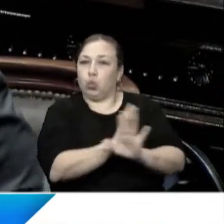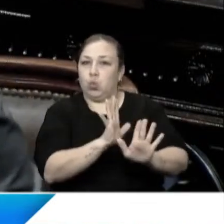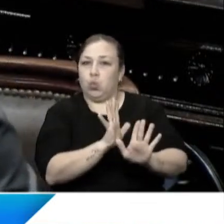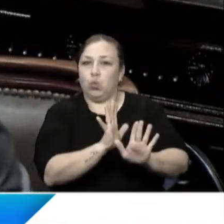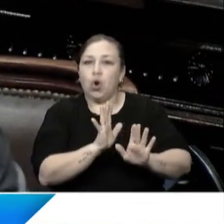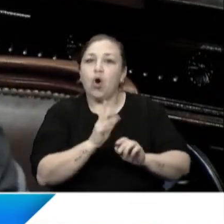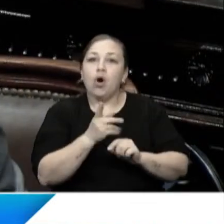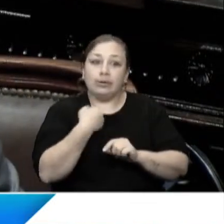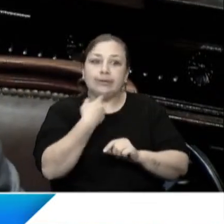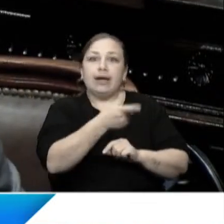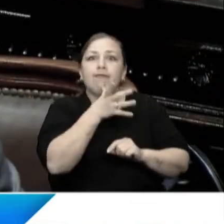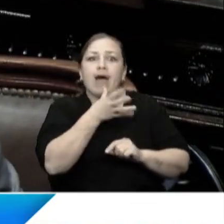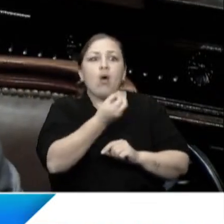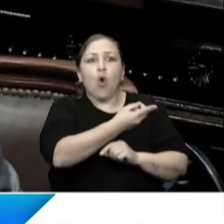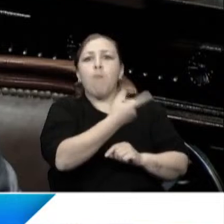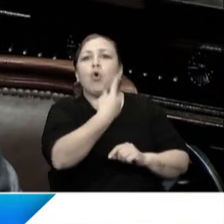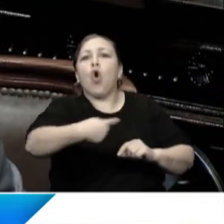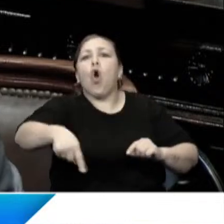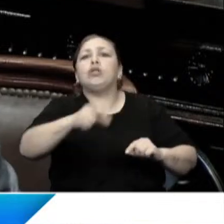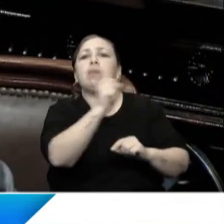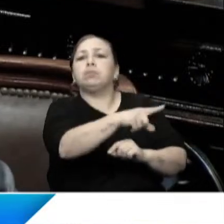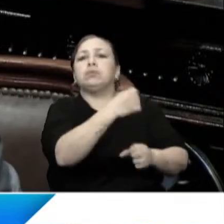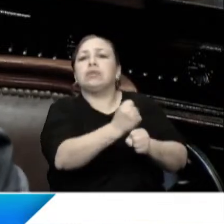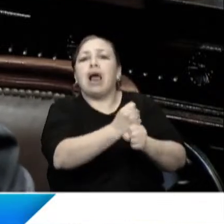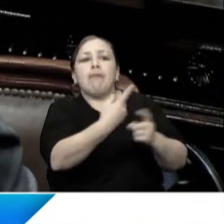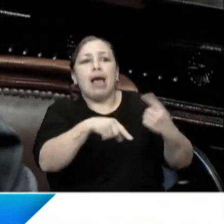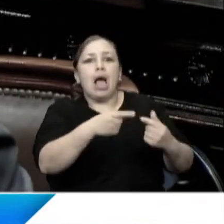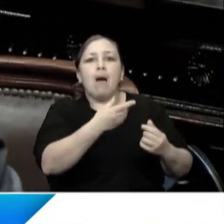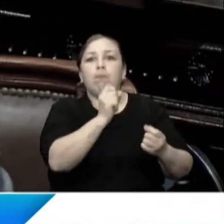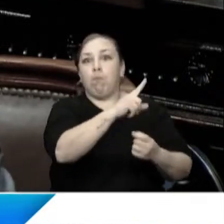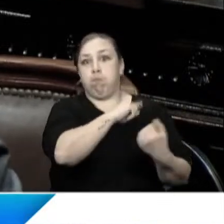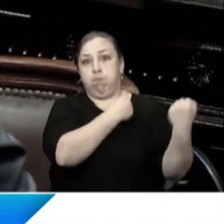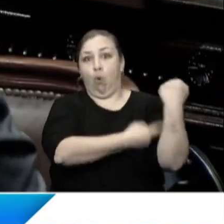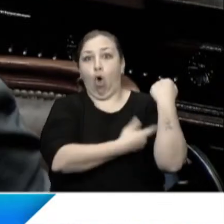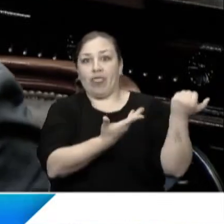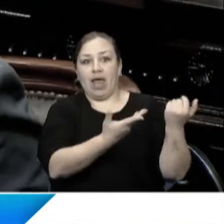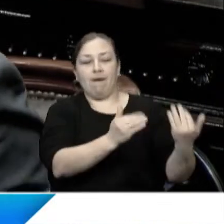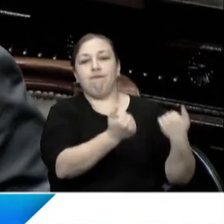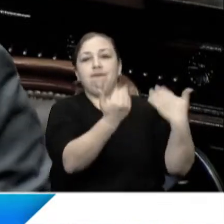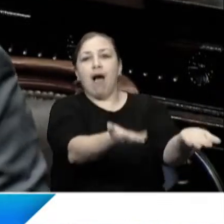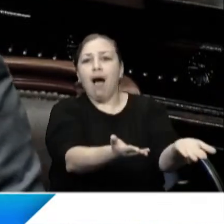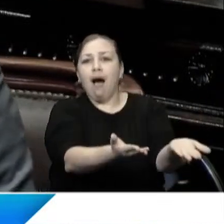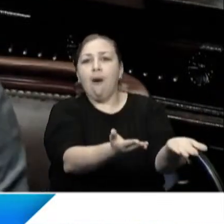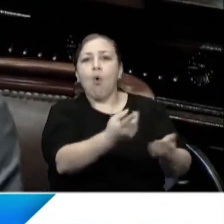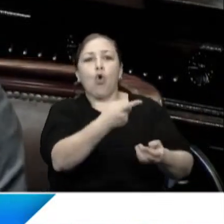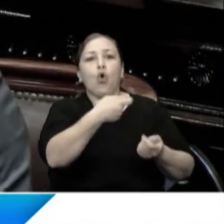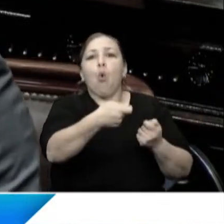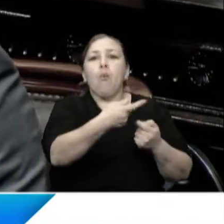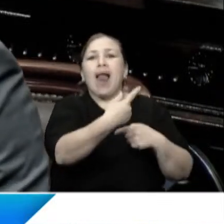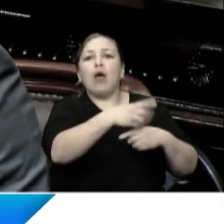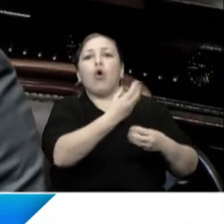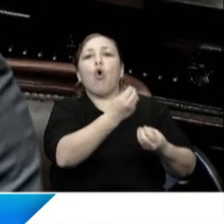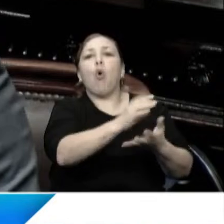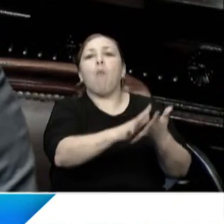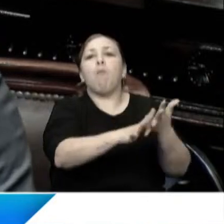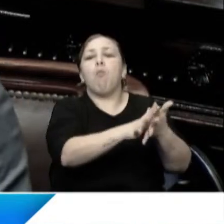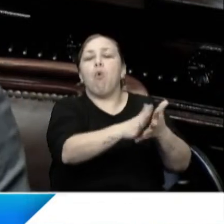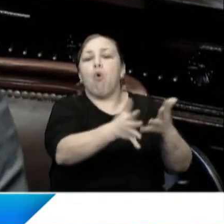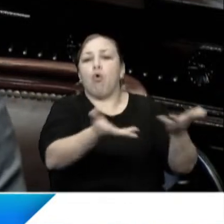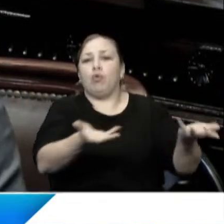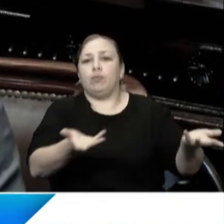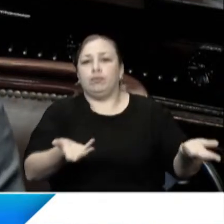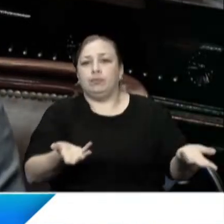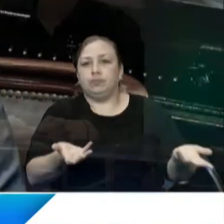Y vaya a saber qué tipo de transacciones en términos de poder de favorecer a los jubilados.